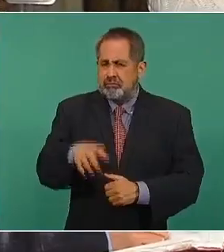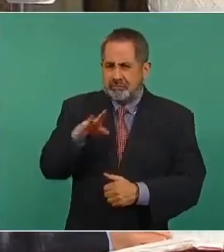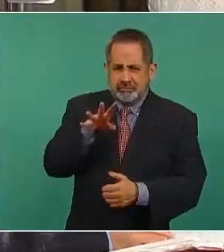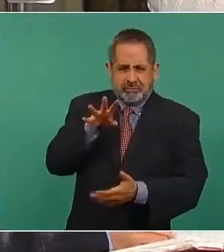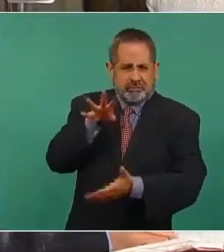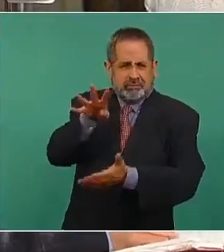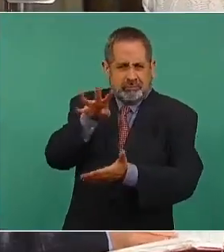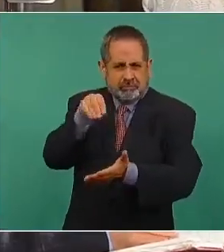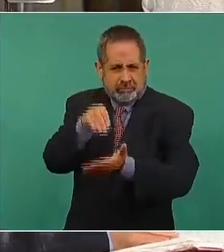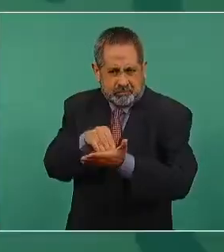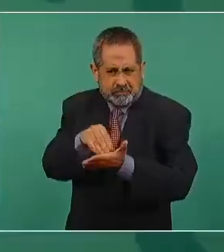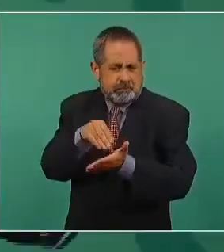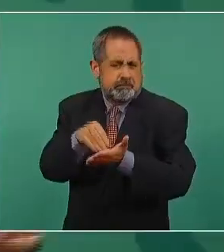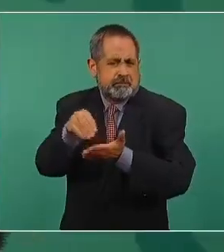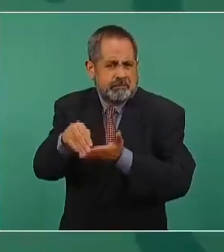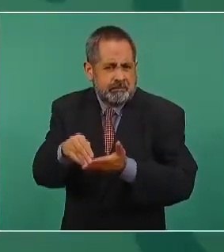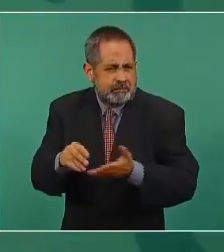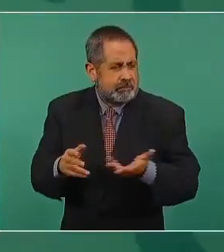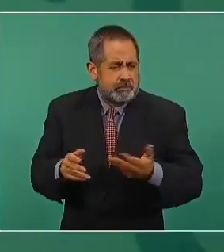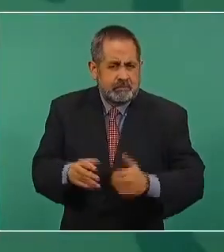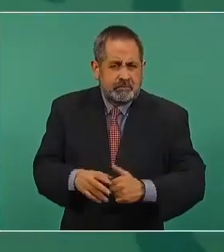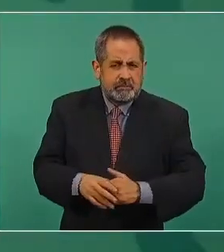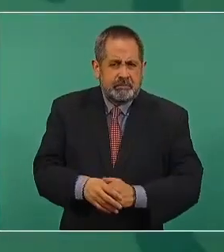19,000 millones. ¿Cuánto?